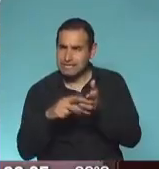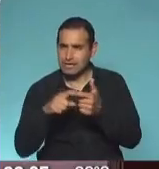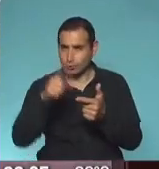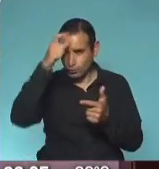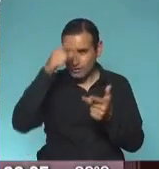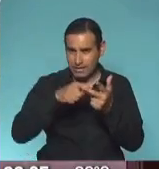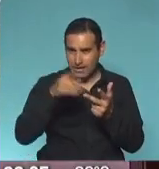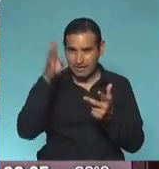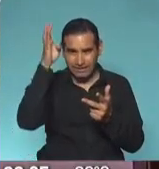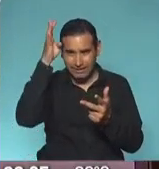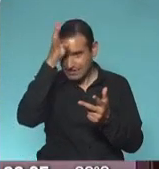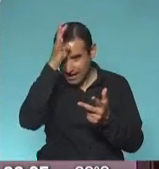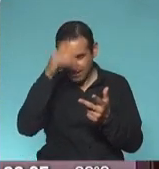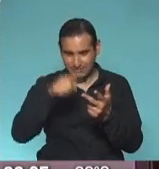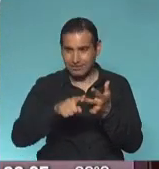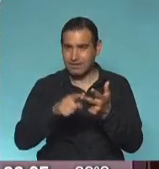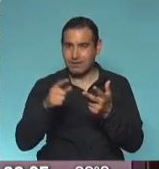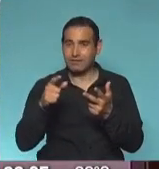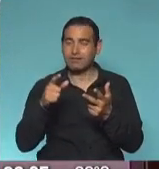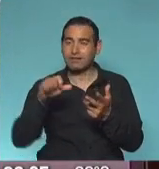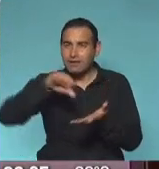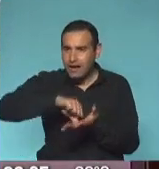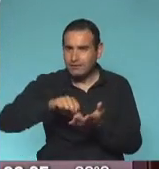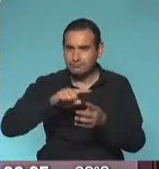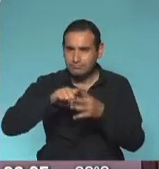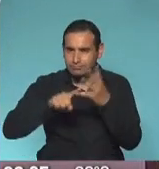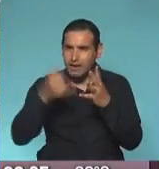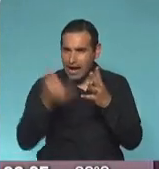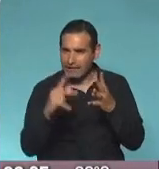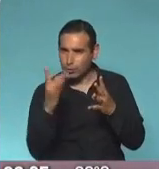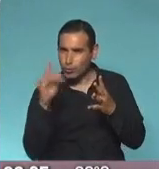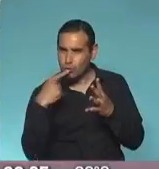Irán, Irak, en todos esos territorios existe población kurda. Sí.